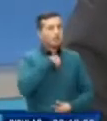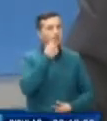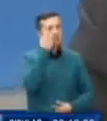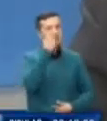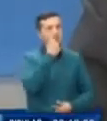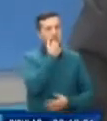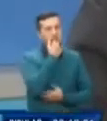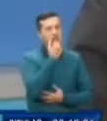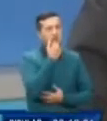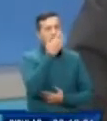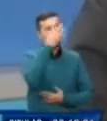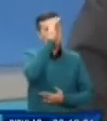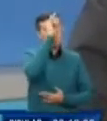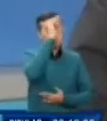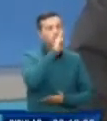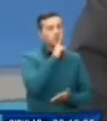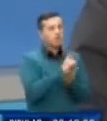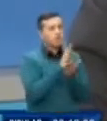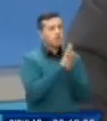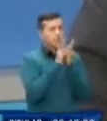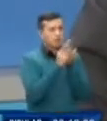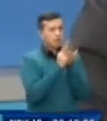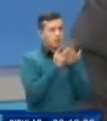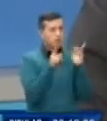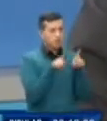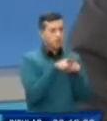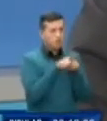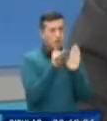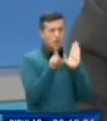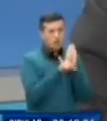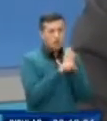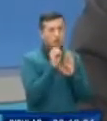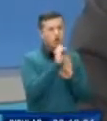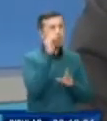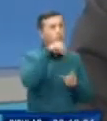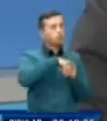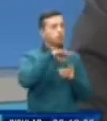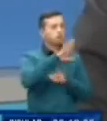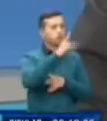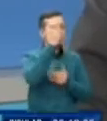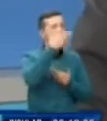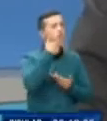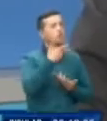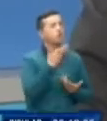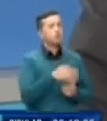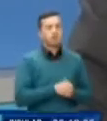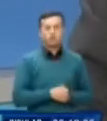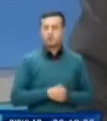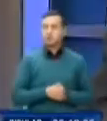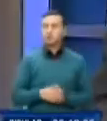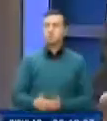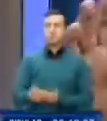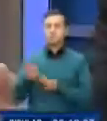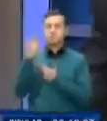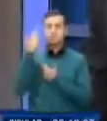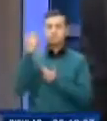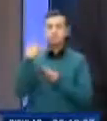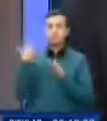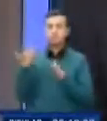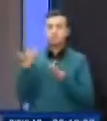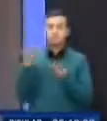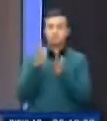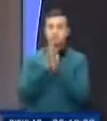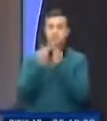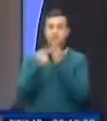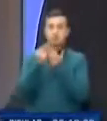que ya era tenía fuerza de ley o es un tema simplemente interno la fuerza hardware las fuerzas armadas no solamente en el